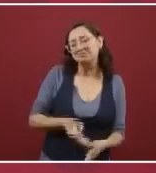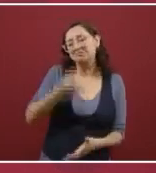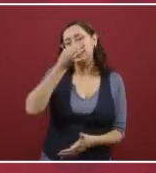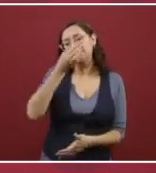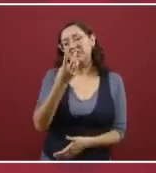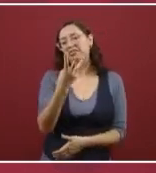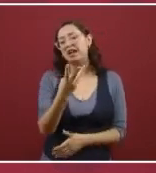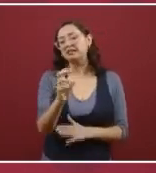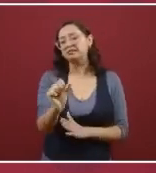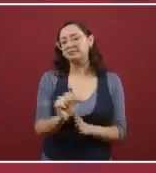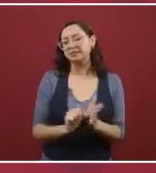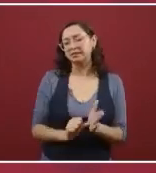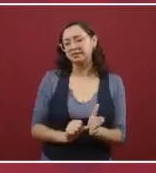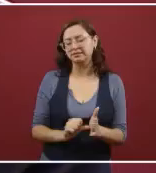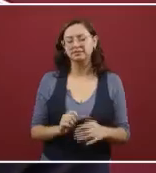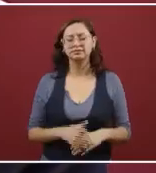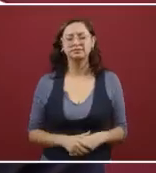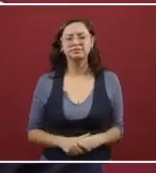Y